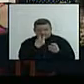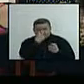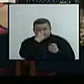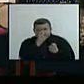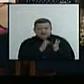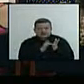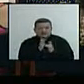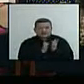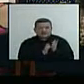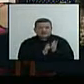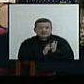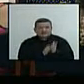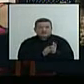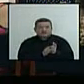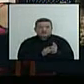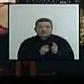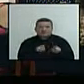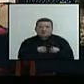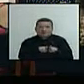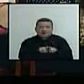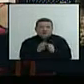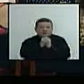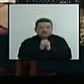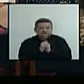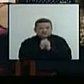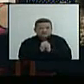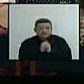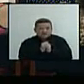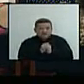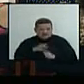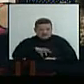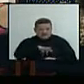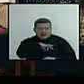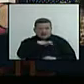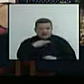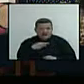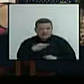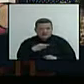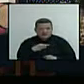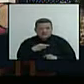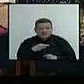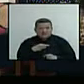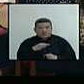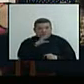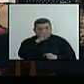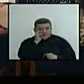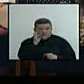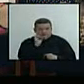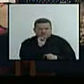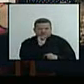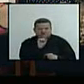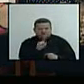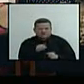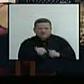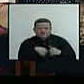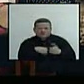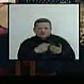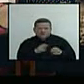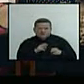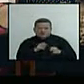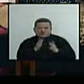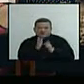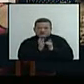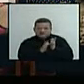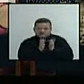Es una súplica tan salida del alma que Felipe se pregunta cómo lograra que Jesús